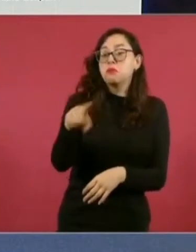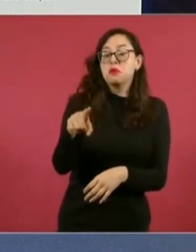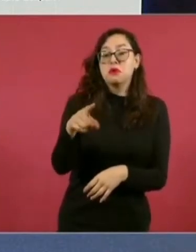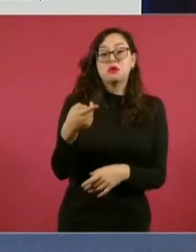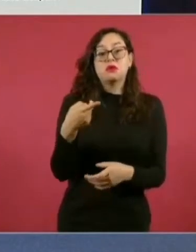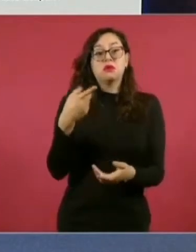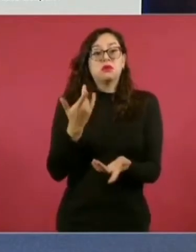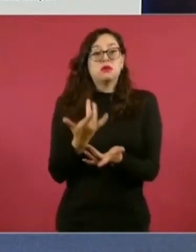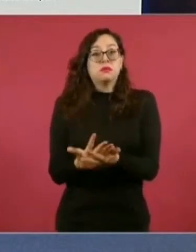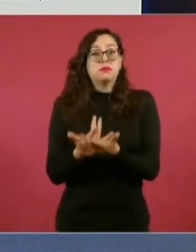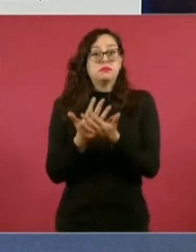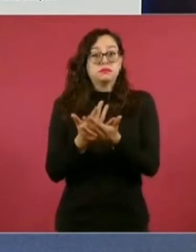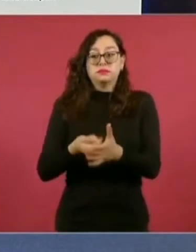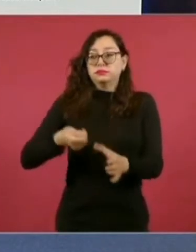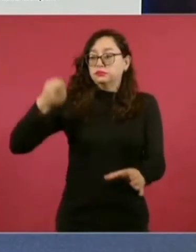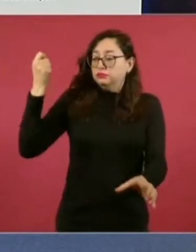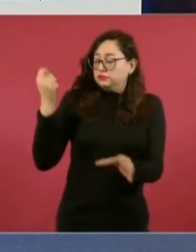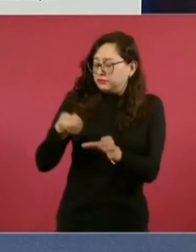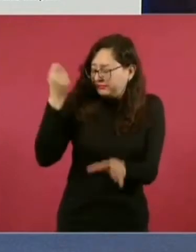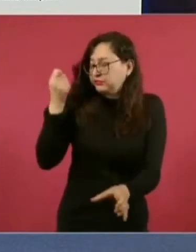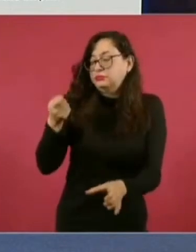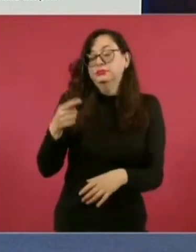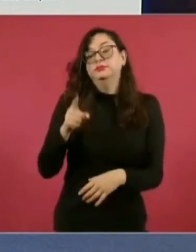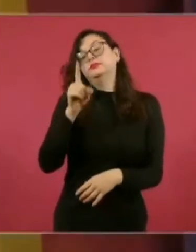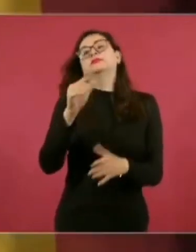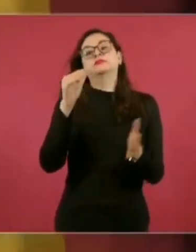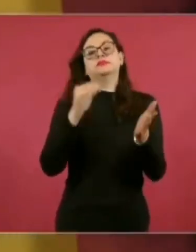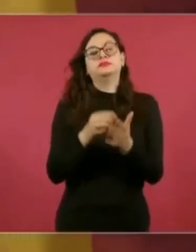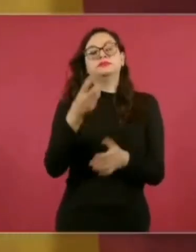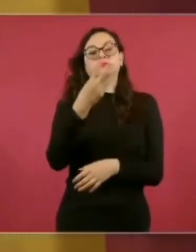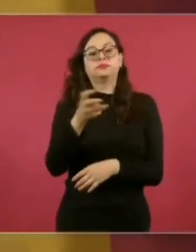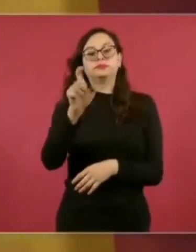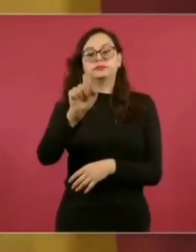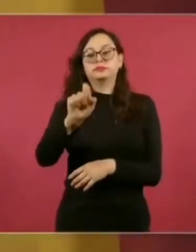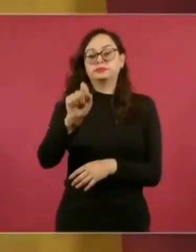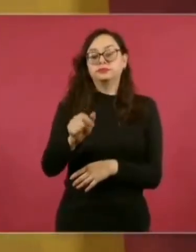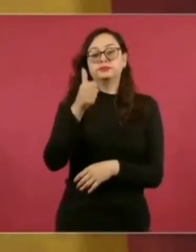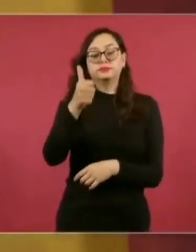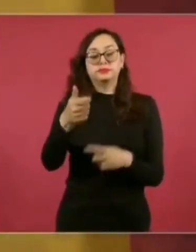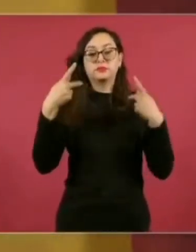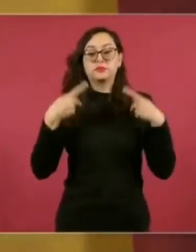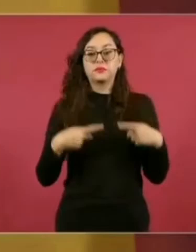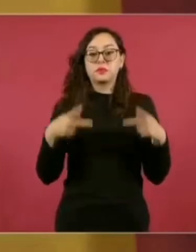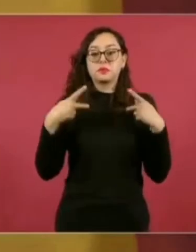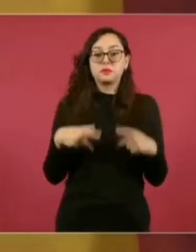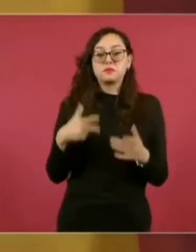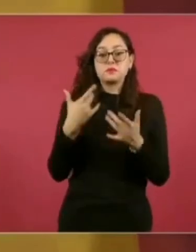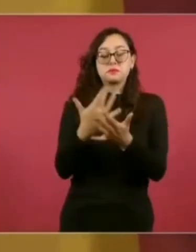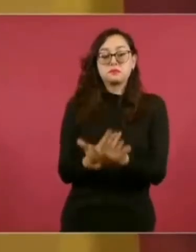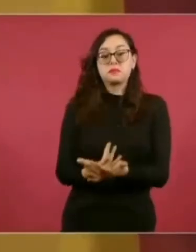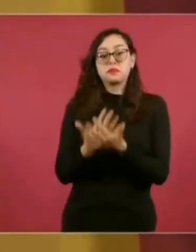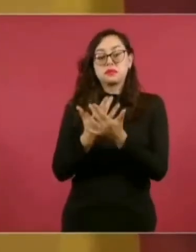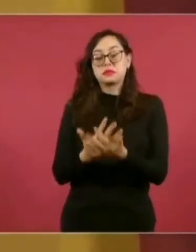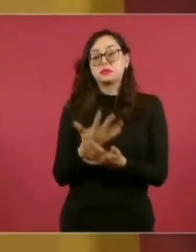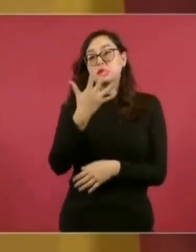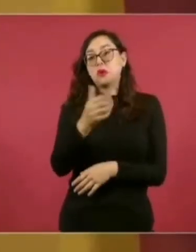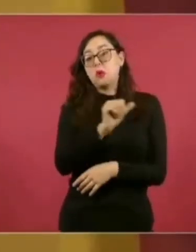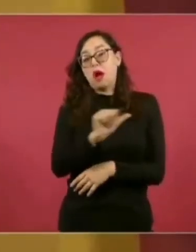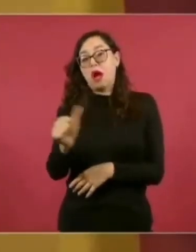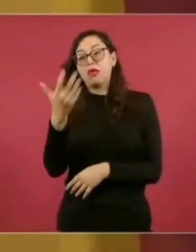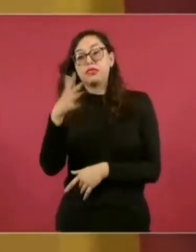sentencia, de los cuales 1,326 personas con juicios penales pendientes de entre 5 y 10